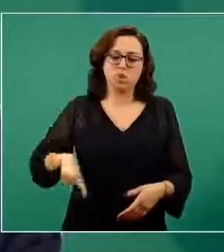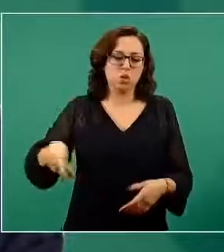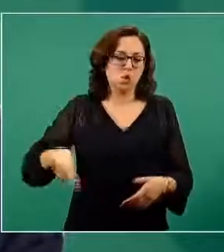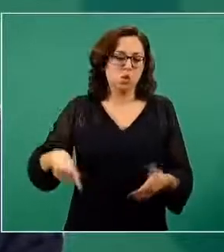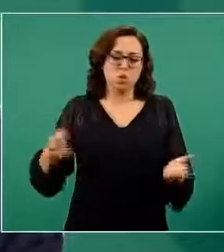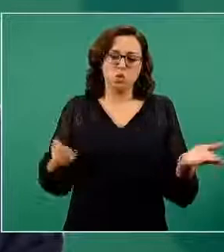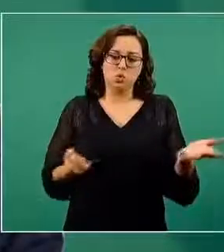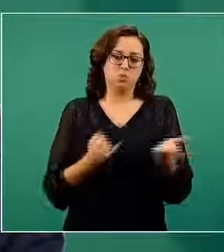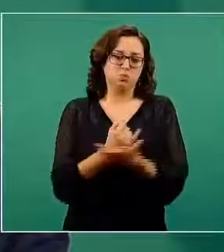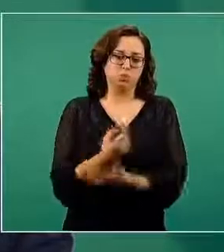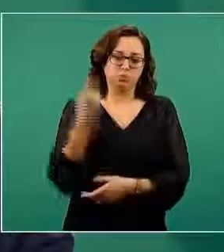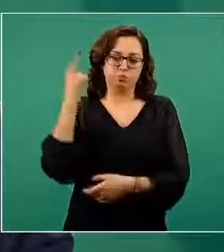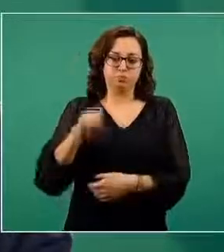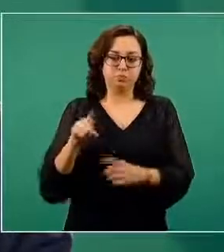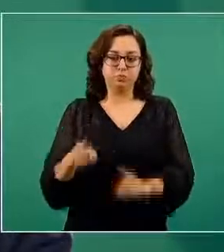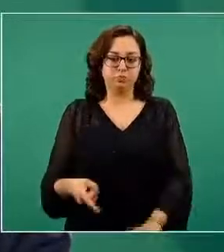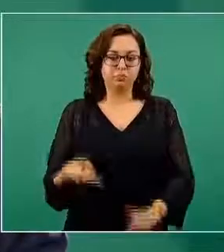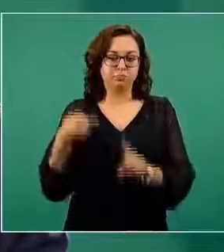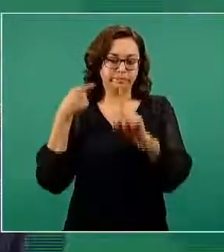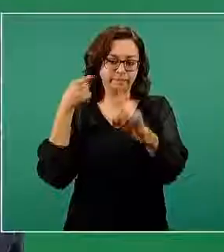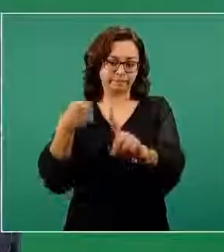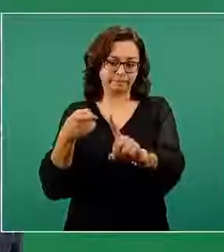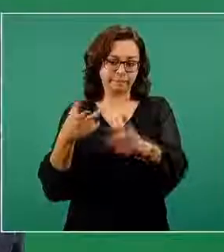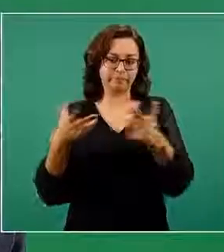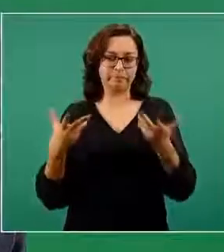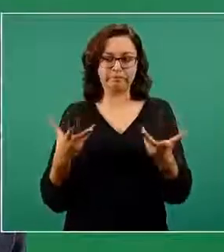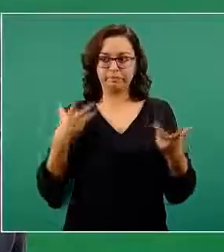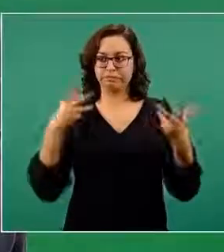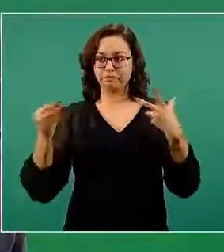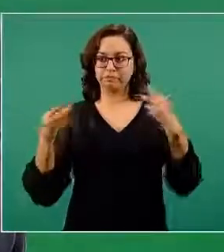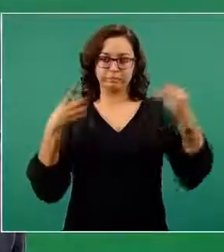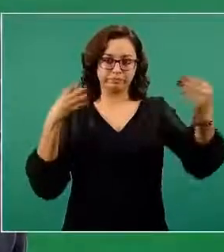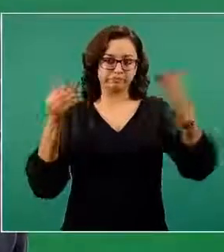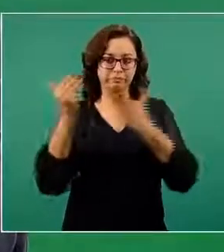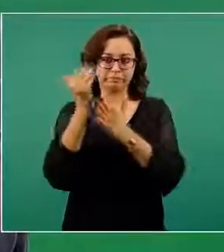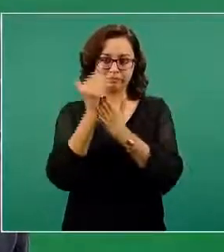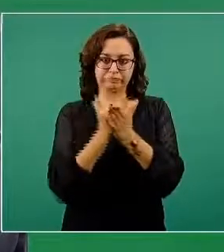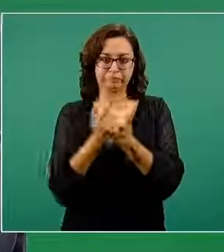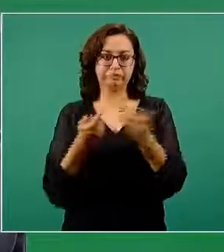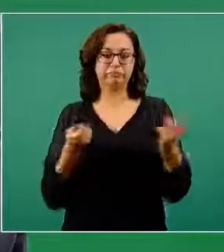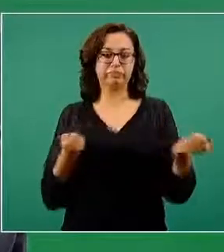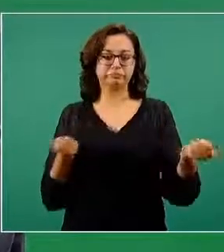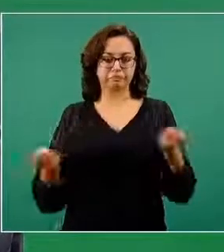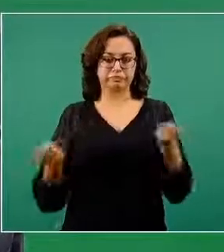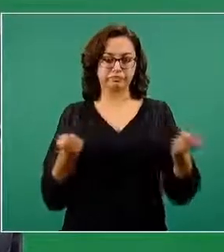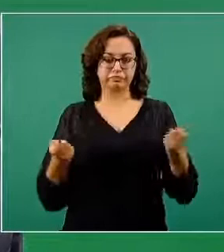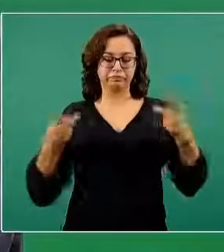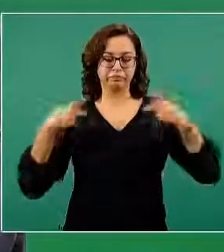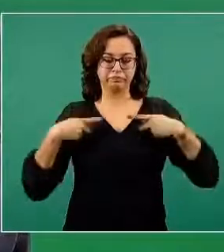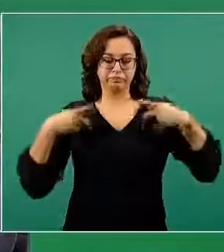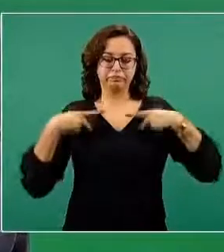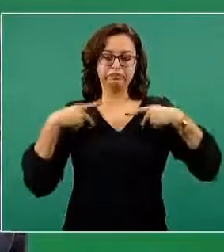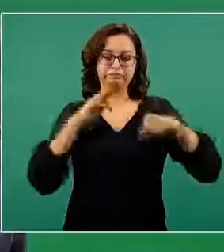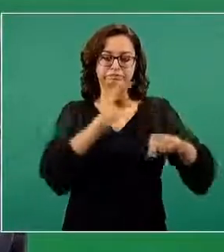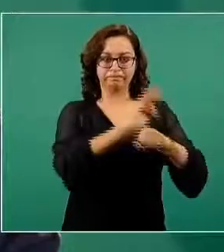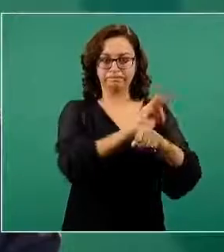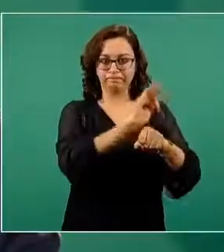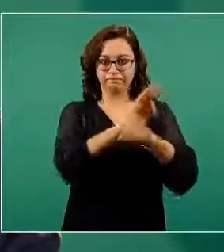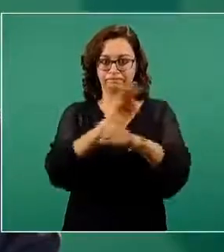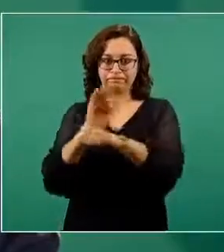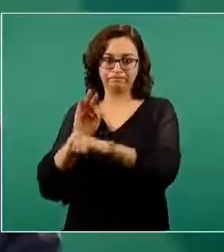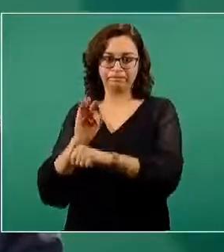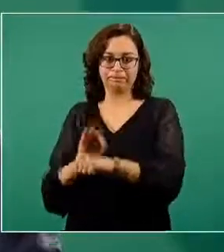para lograr estos fines, reducir los contagios y en su momento proteger de manera específica a las